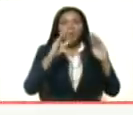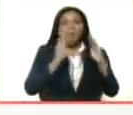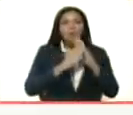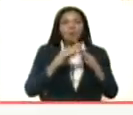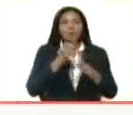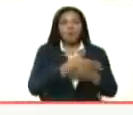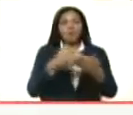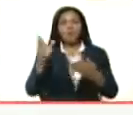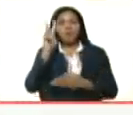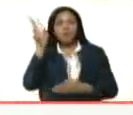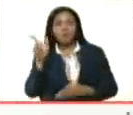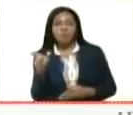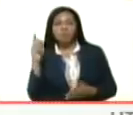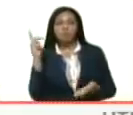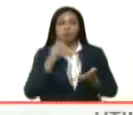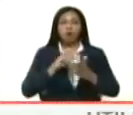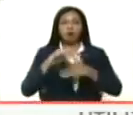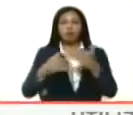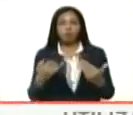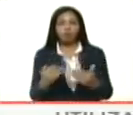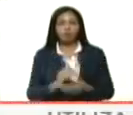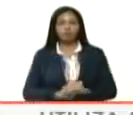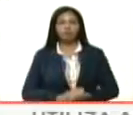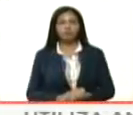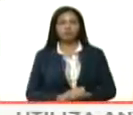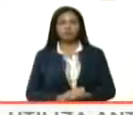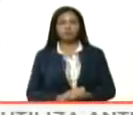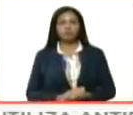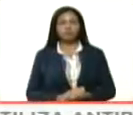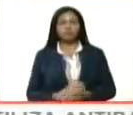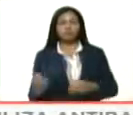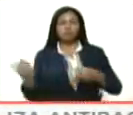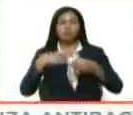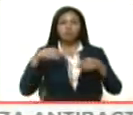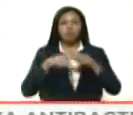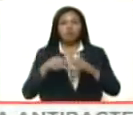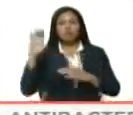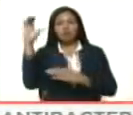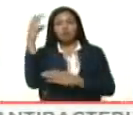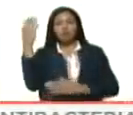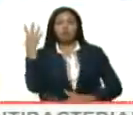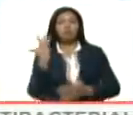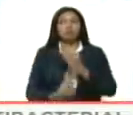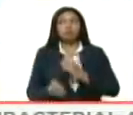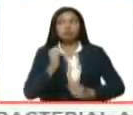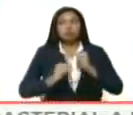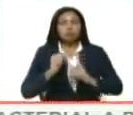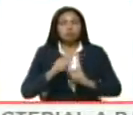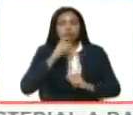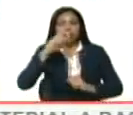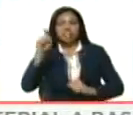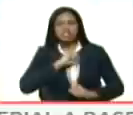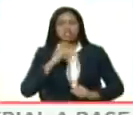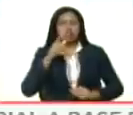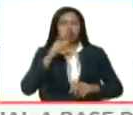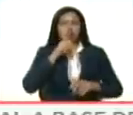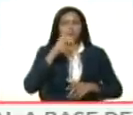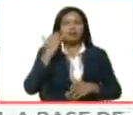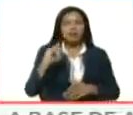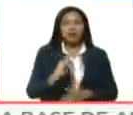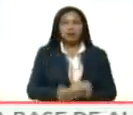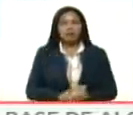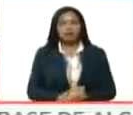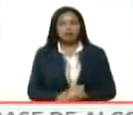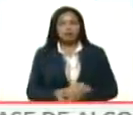de venezolanos y venezolanas que han reingresado desde Colombia, huyendo del odio, de la xenofobia,